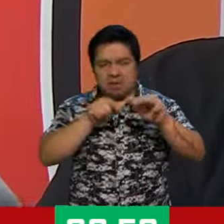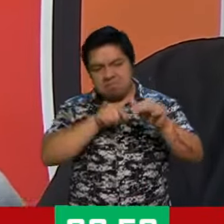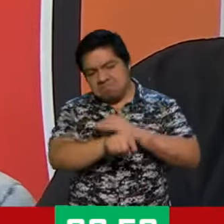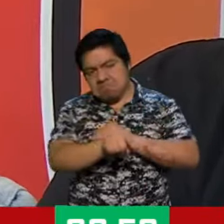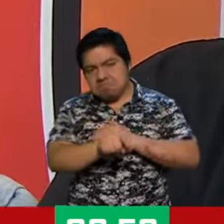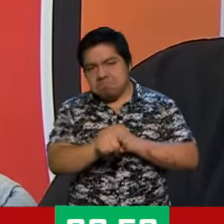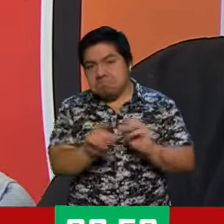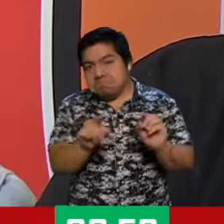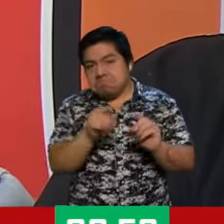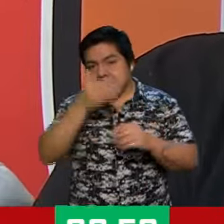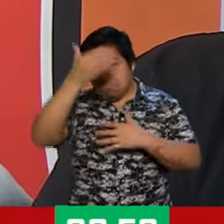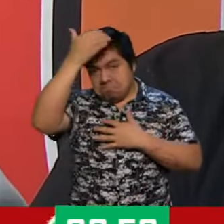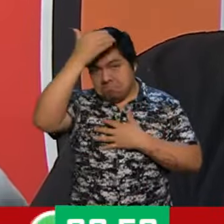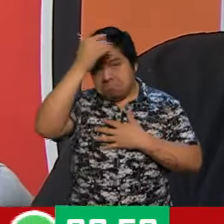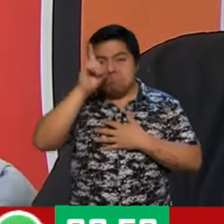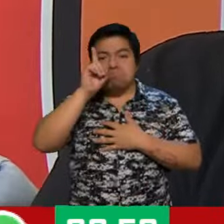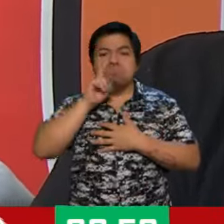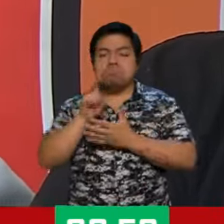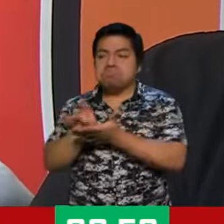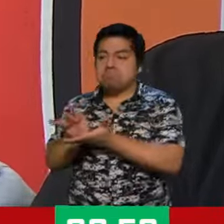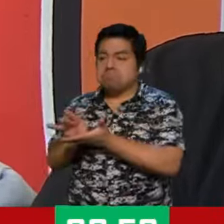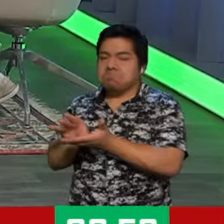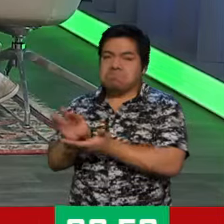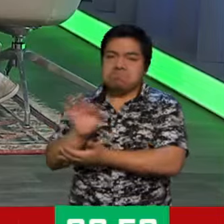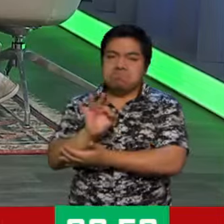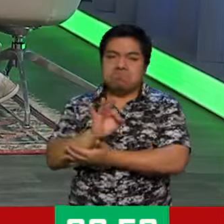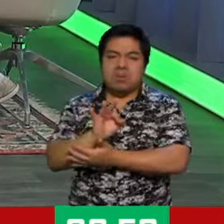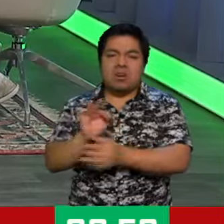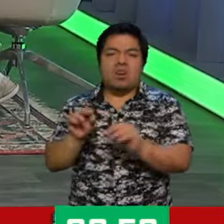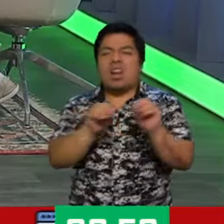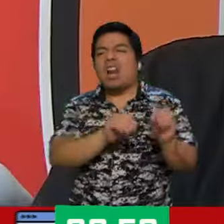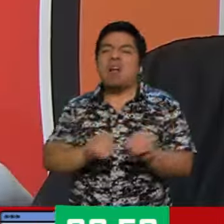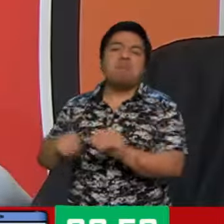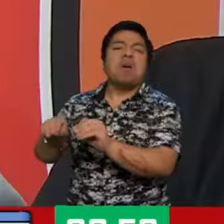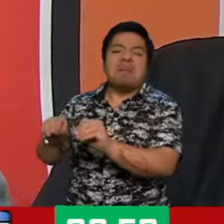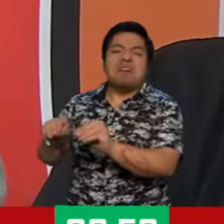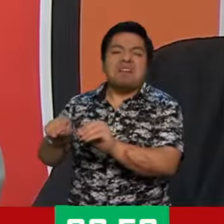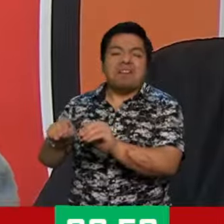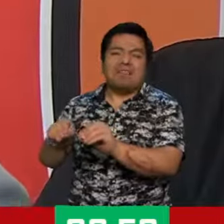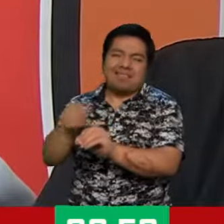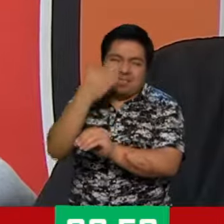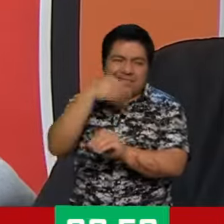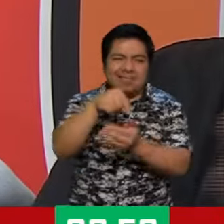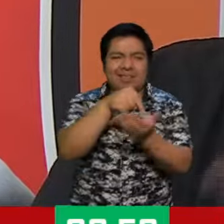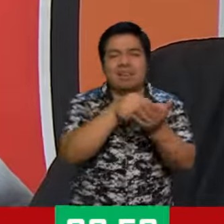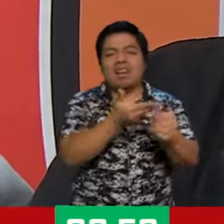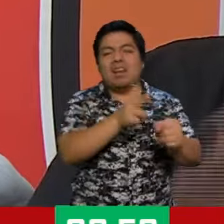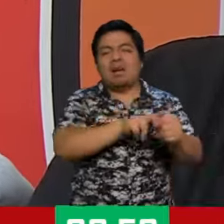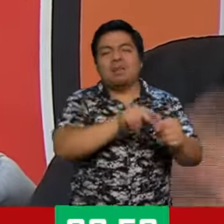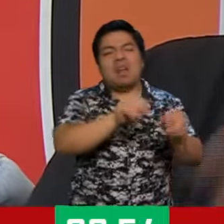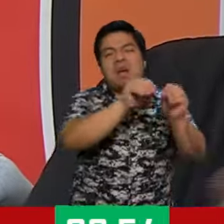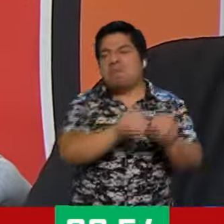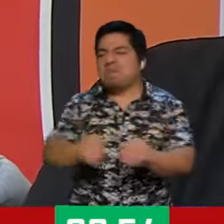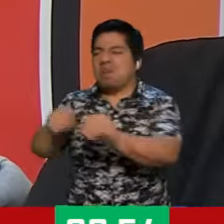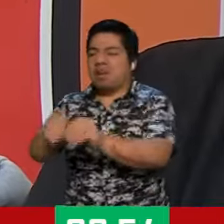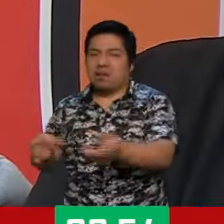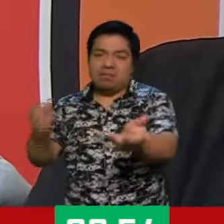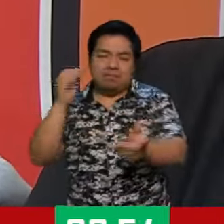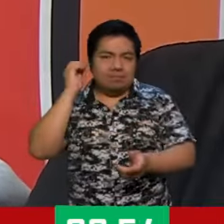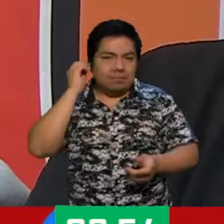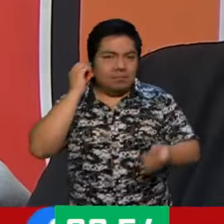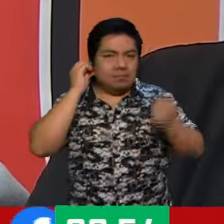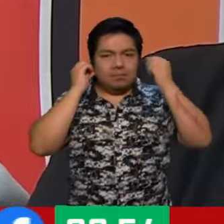al parecer, pues, a la enfermera la removieron, porque realmente, pues, no los quitan, nada más los remueven pues de sus clínicas. Pero lo mueven, dirían, dan una removida, mire, pero